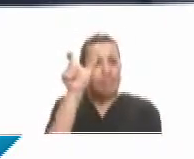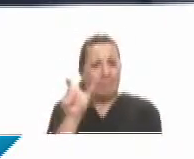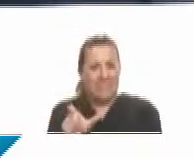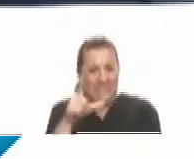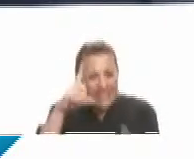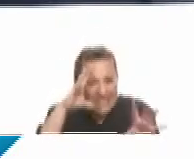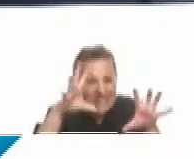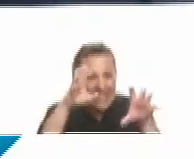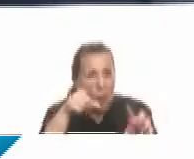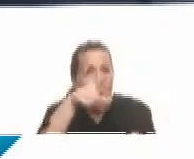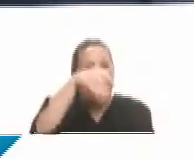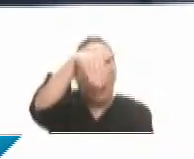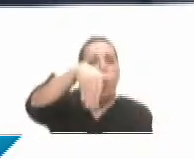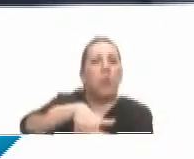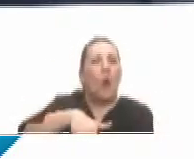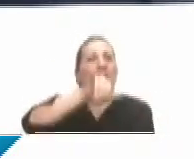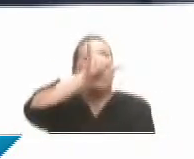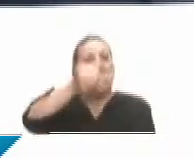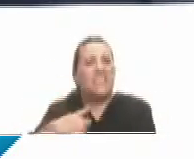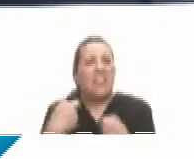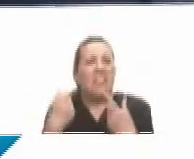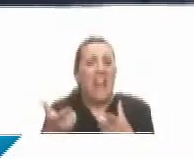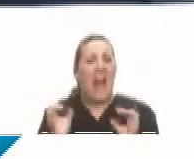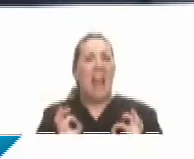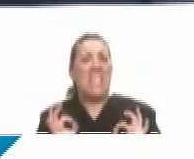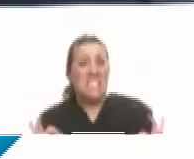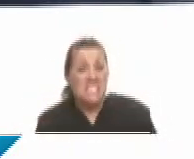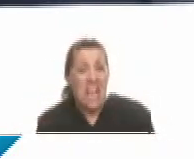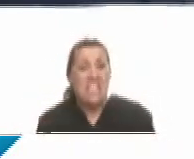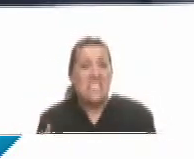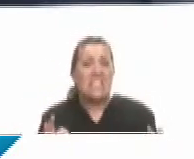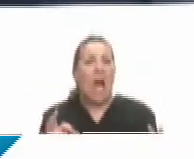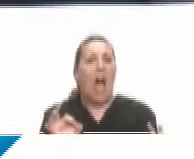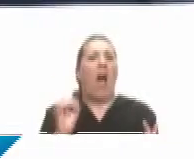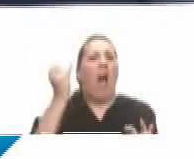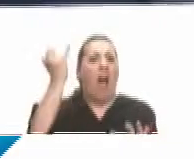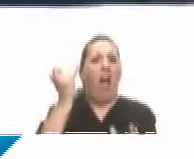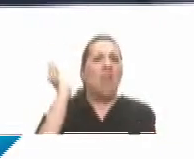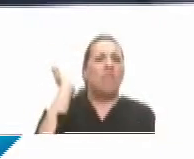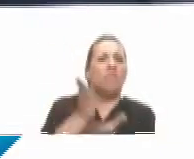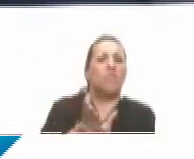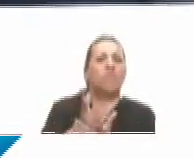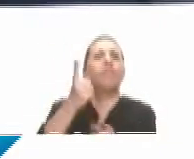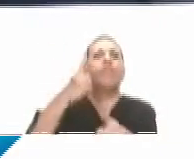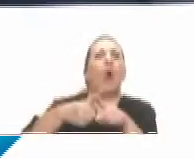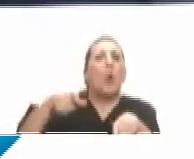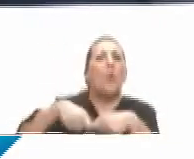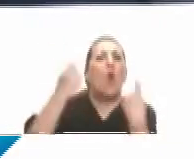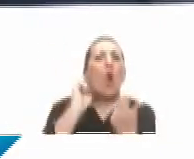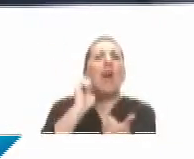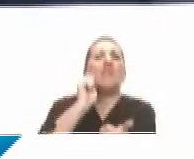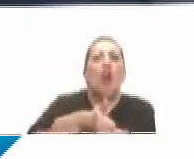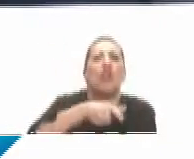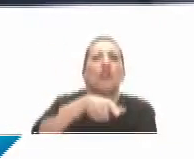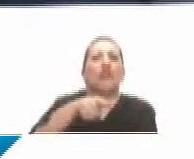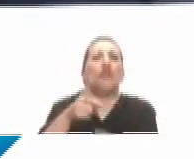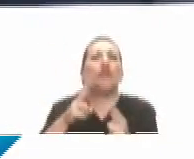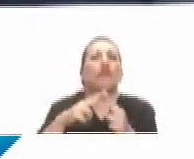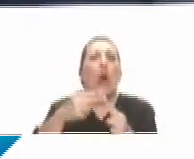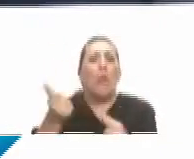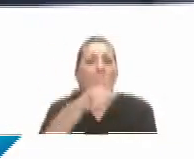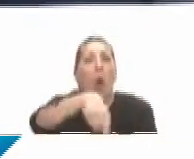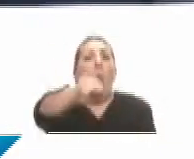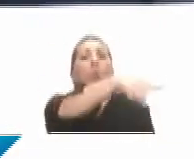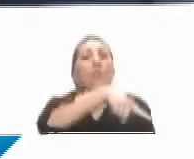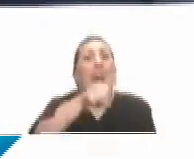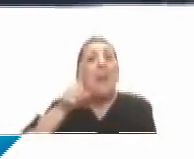y hasta que vuelva el presidente de la Nación, ¿no? Exacto. Y ahí, bueno, si bien puede votar, hay una situación más complicada, y también